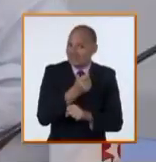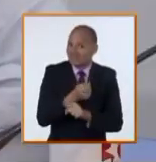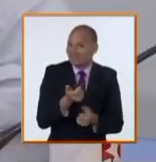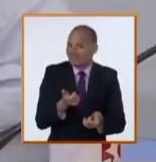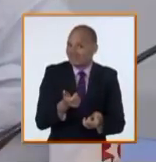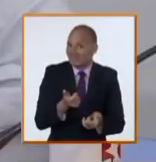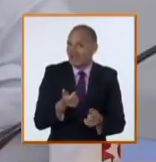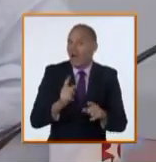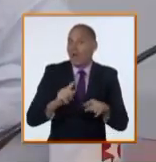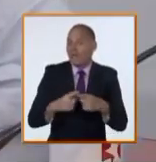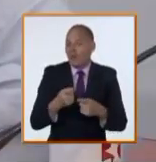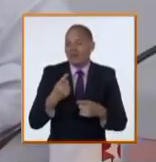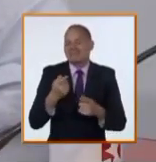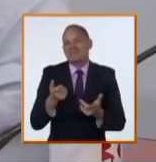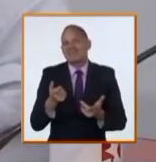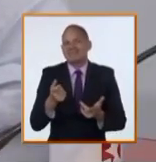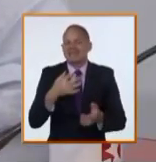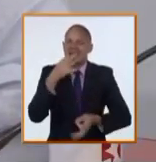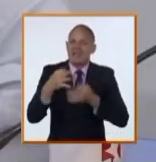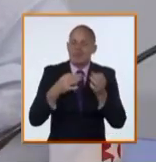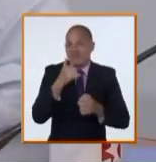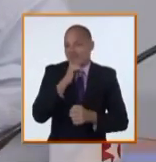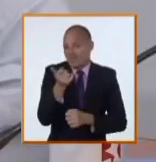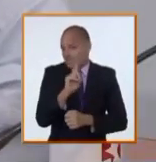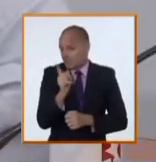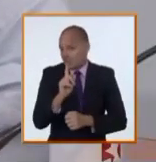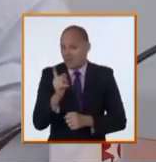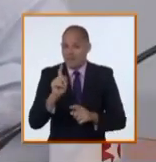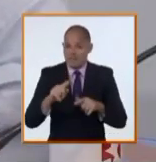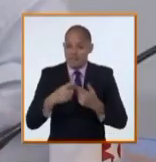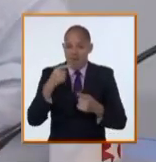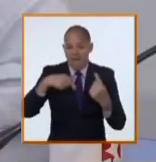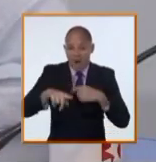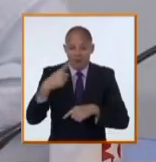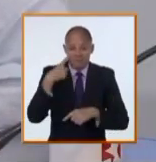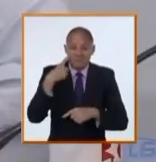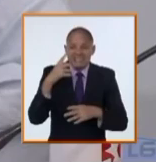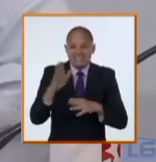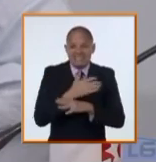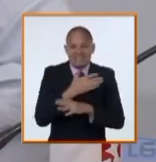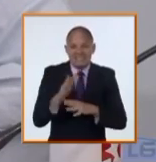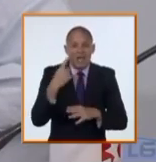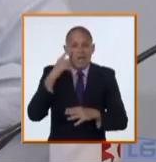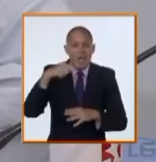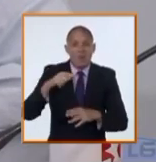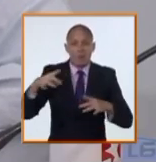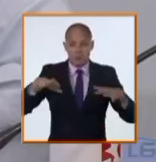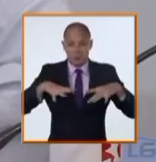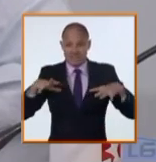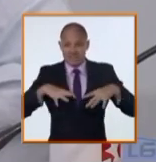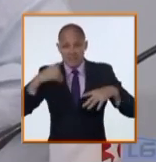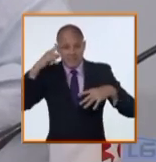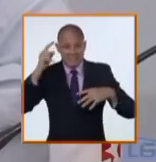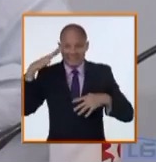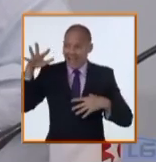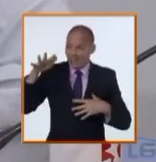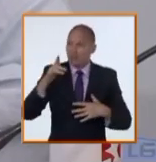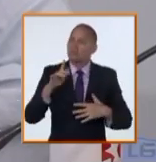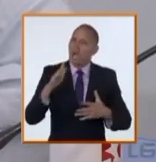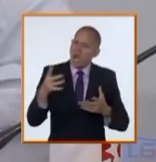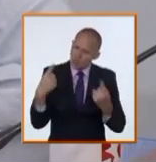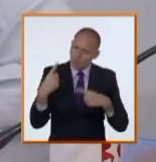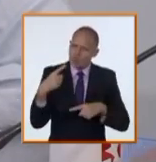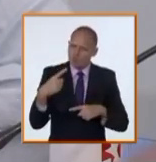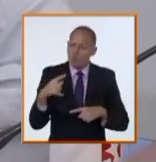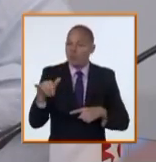externo que es la razón de ser de nuestras entidades a los cuales hay que satisfacer y la capacitación en estos momentos